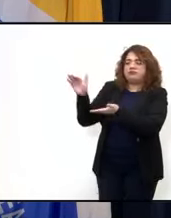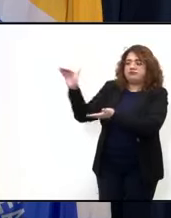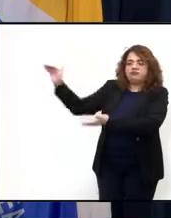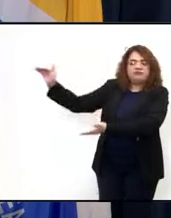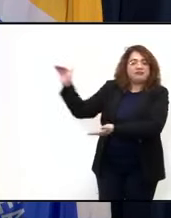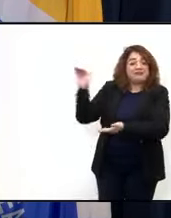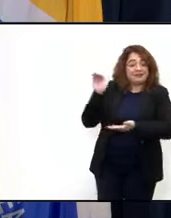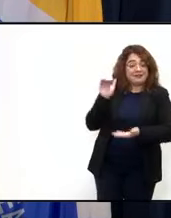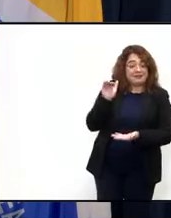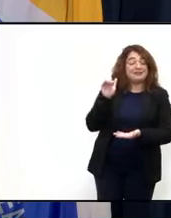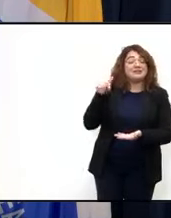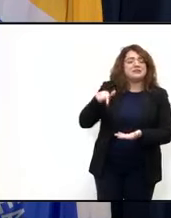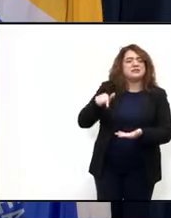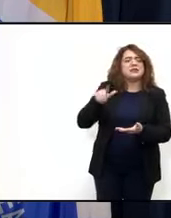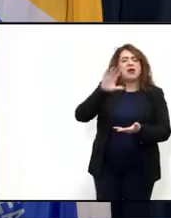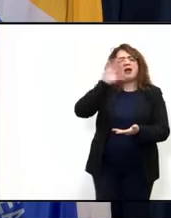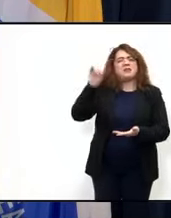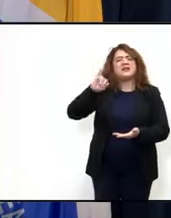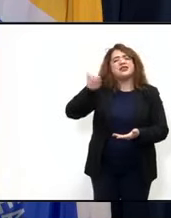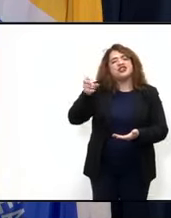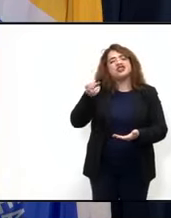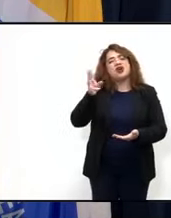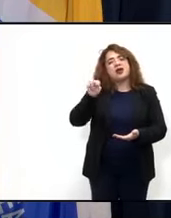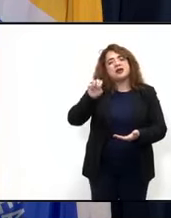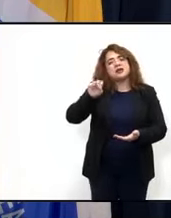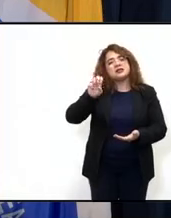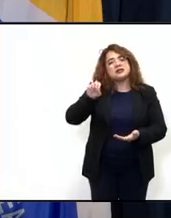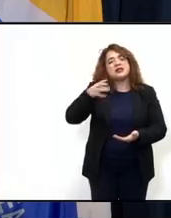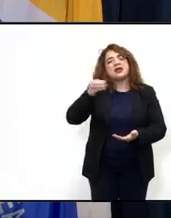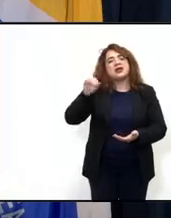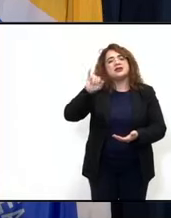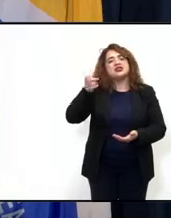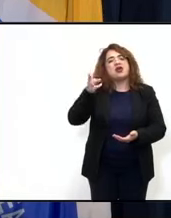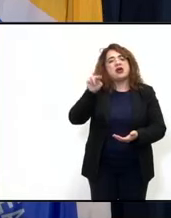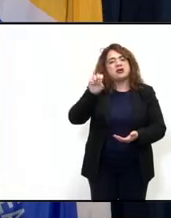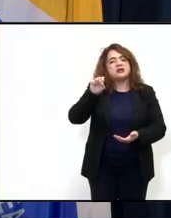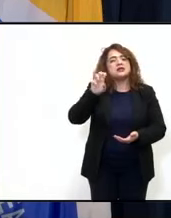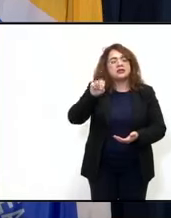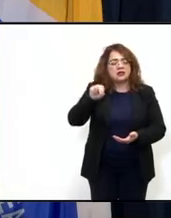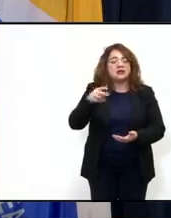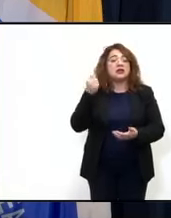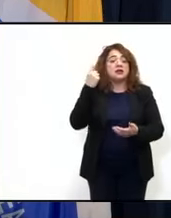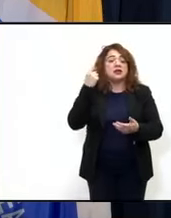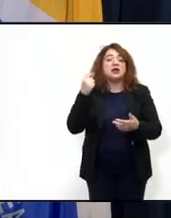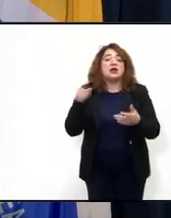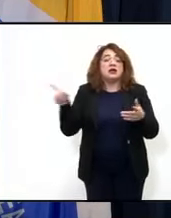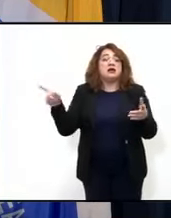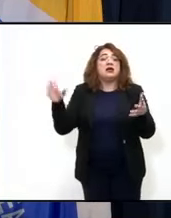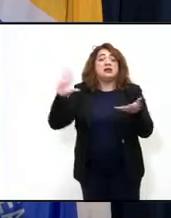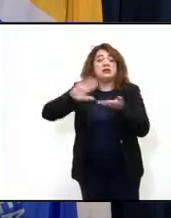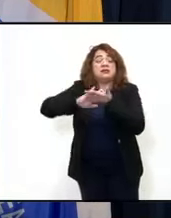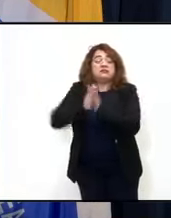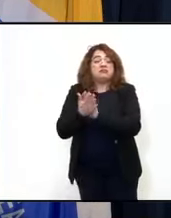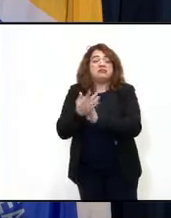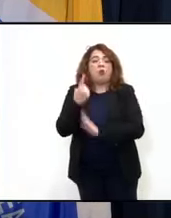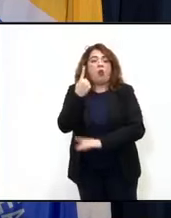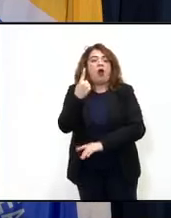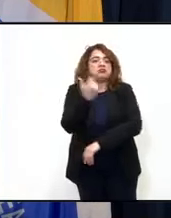que se administra en solamente una dosis comparada con las otras 2 vacunas que se administran